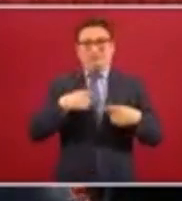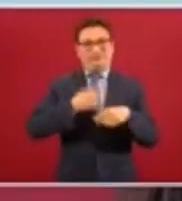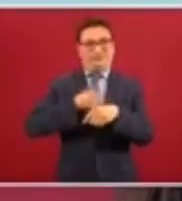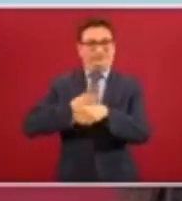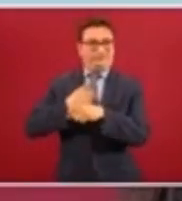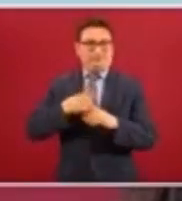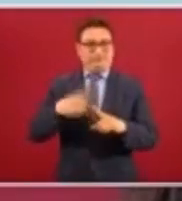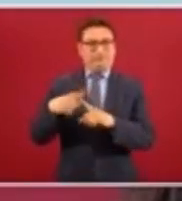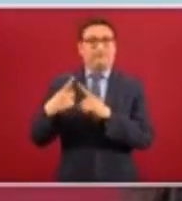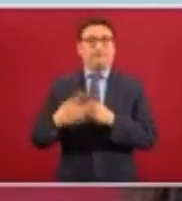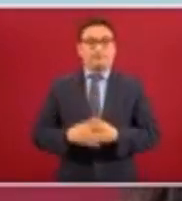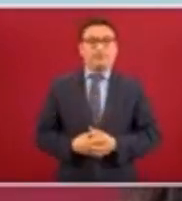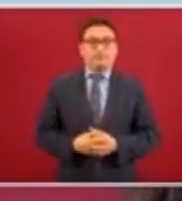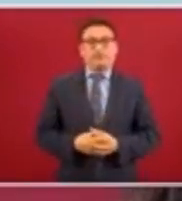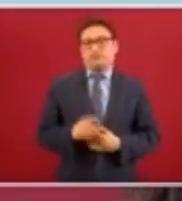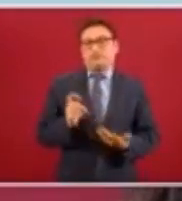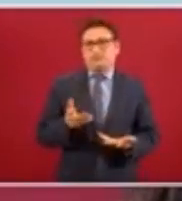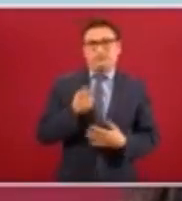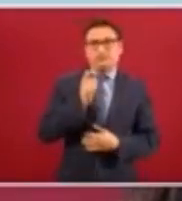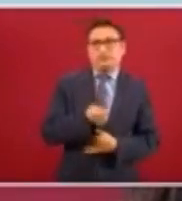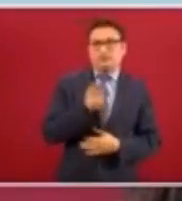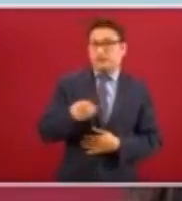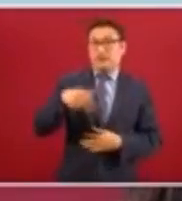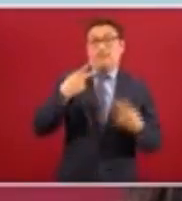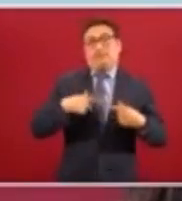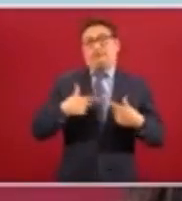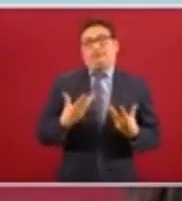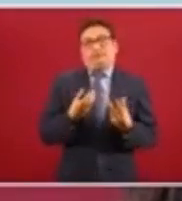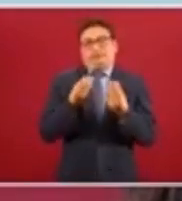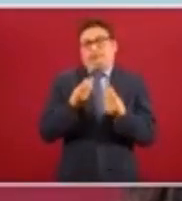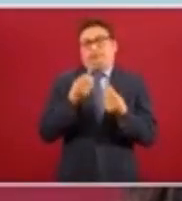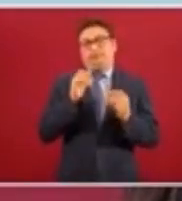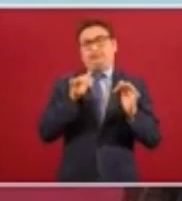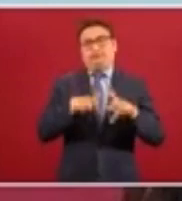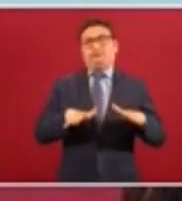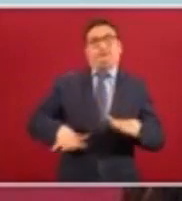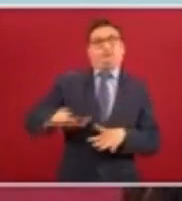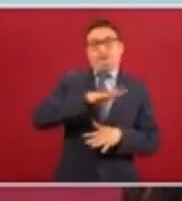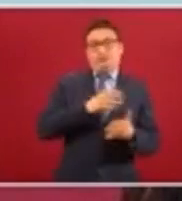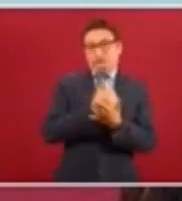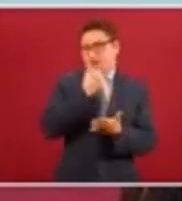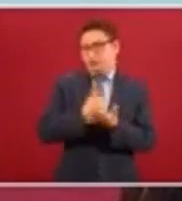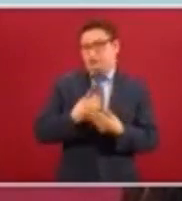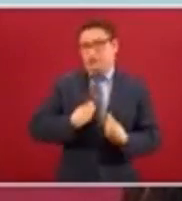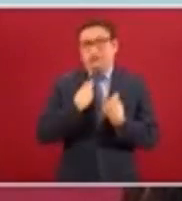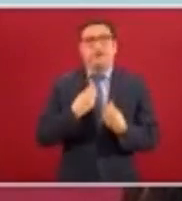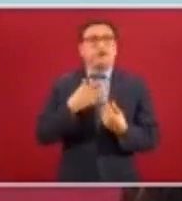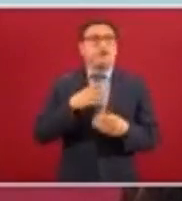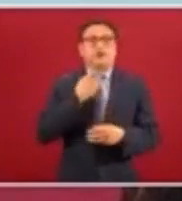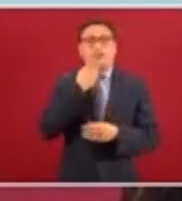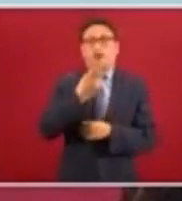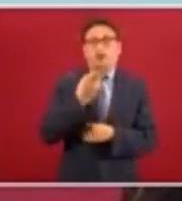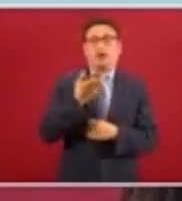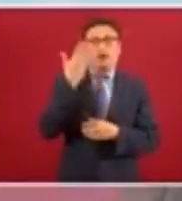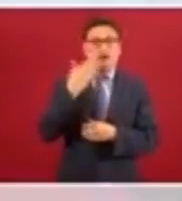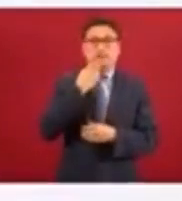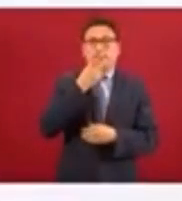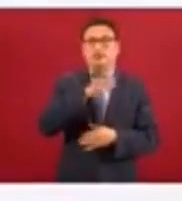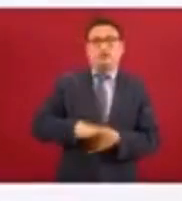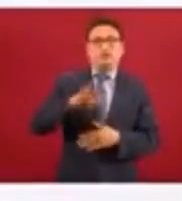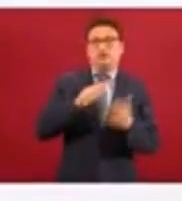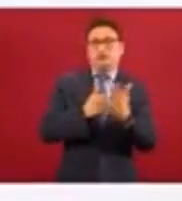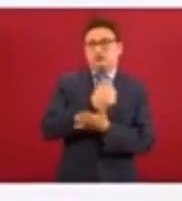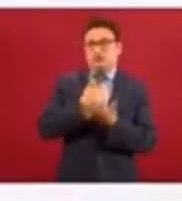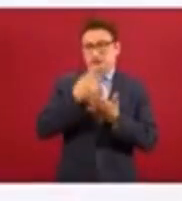casos. Esto tiene que ver con la cantidad de población, como hemos dicho. En la zona metropolitana del Valle de México está